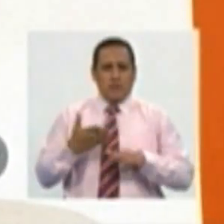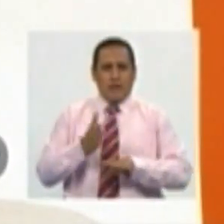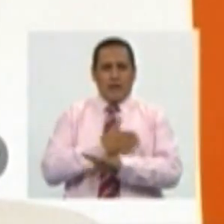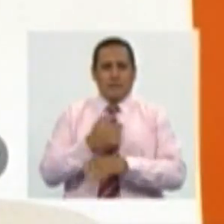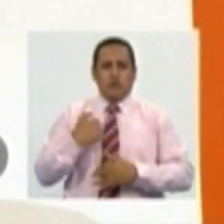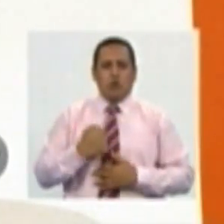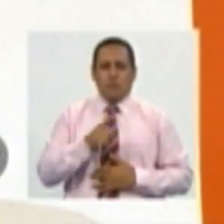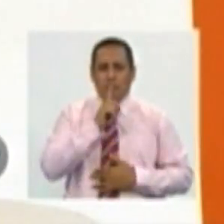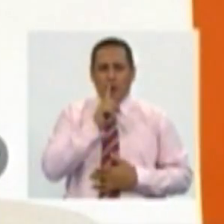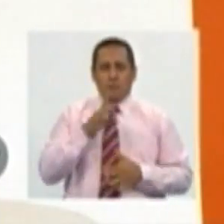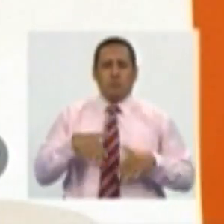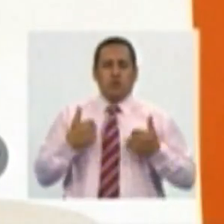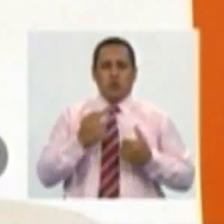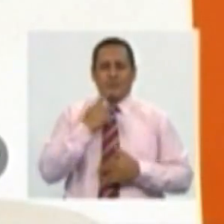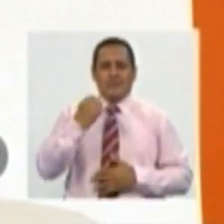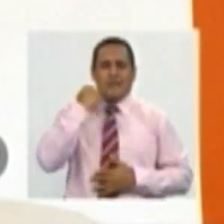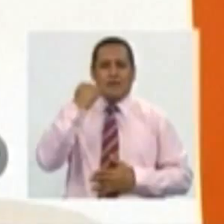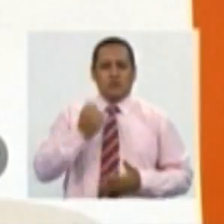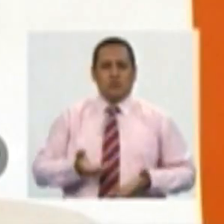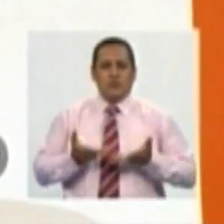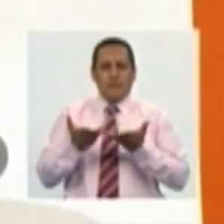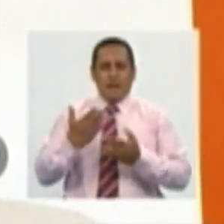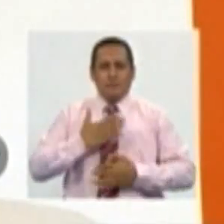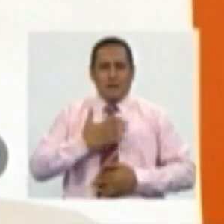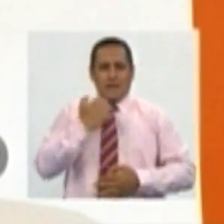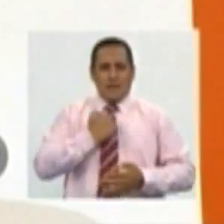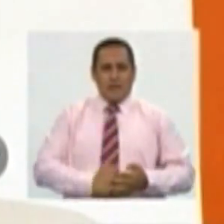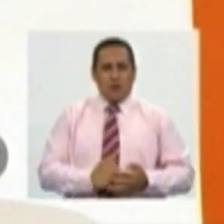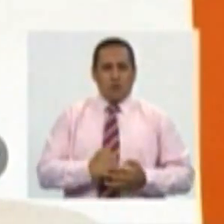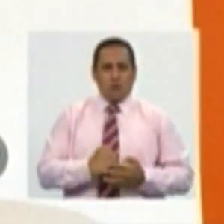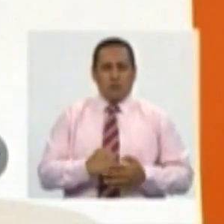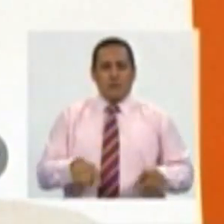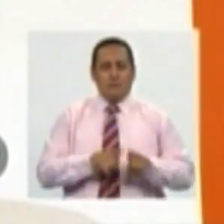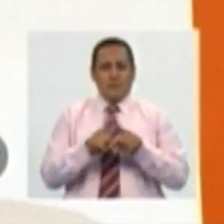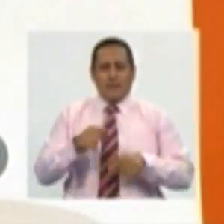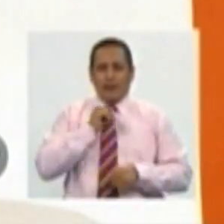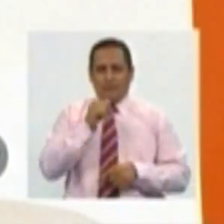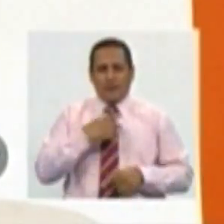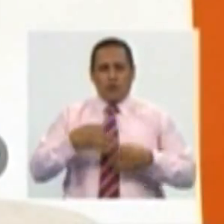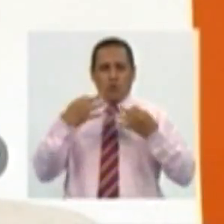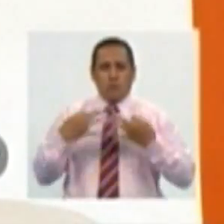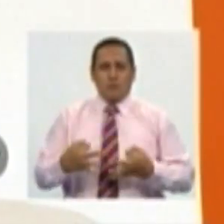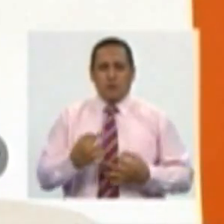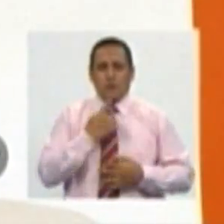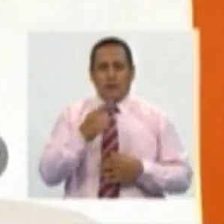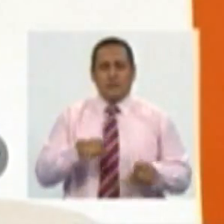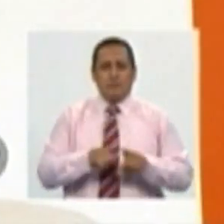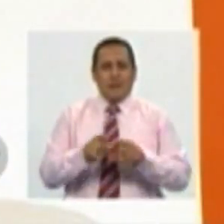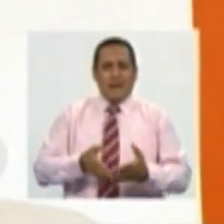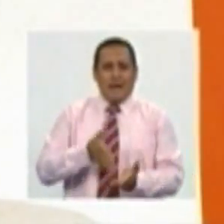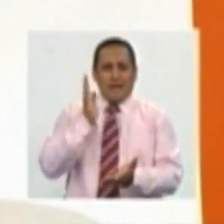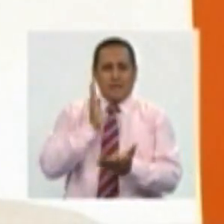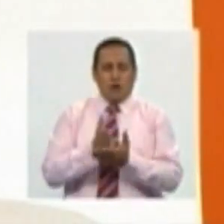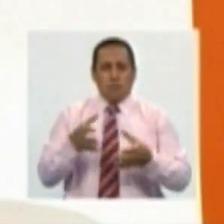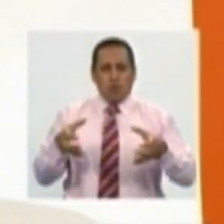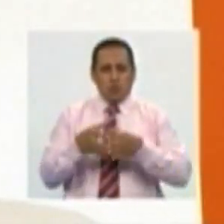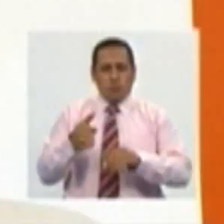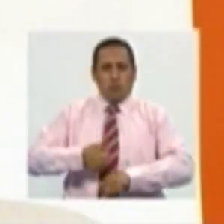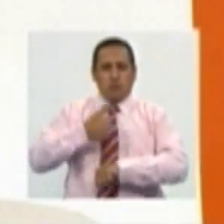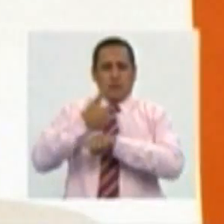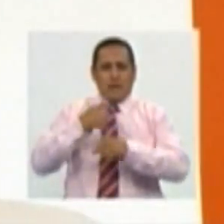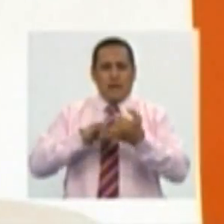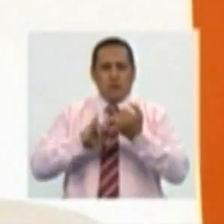pues yo como padre tengo el derecho de estar con mi hijo, y evidentemente el incumplimiento de esto también va a ser sancionado por la Superintendencia